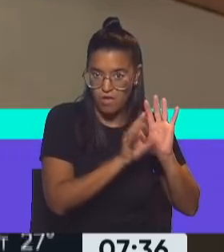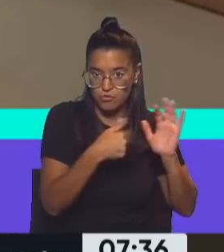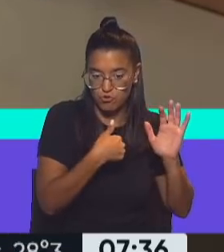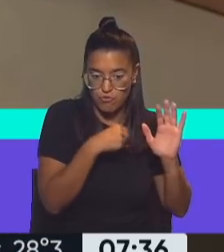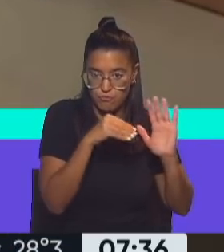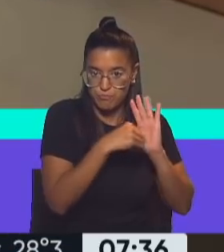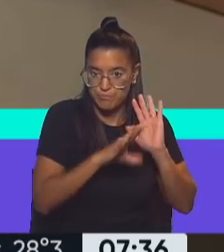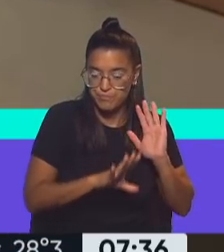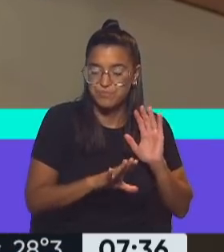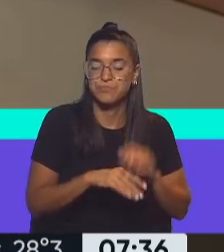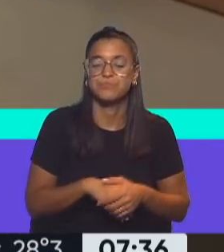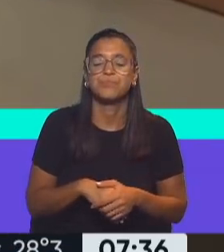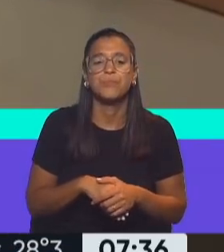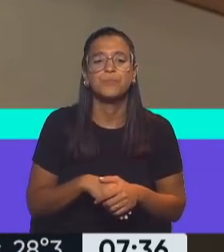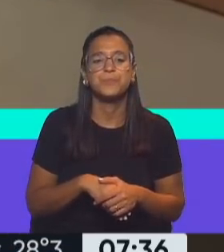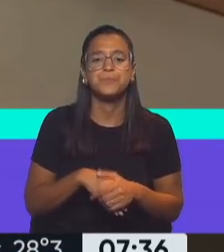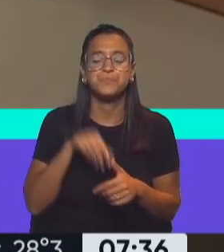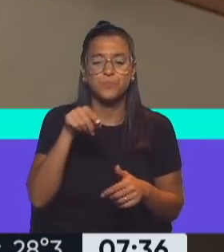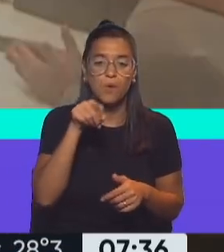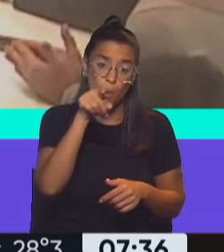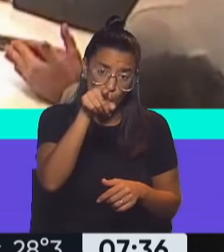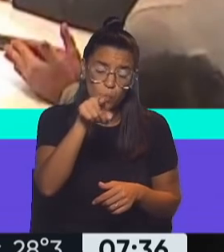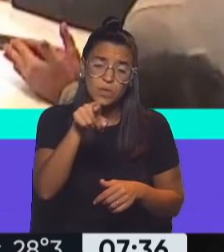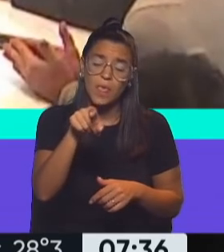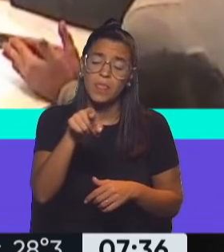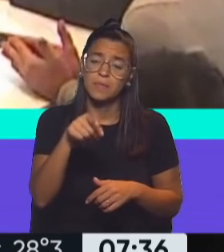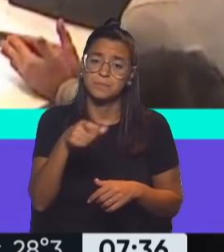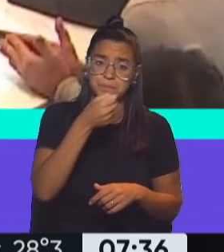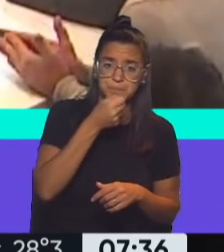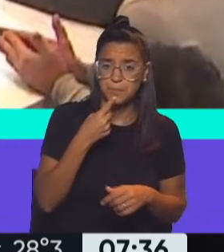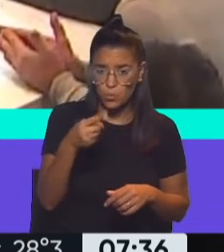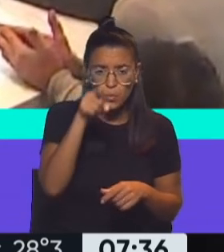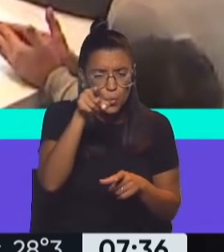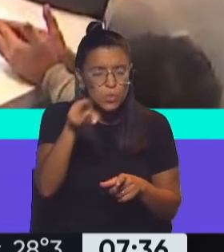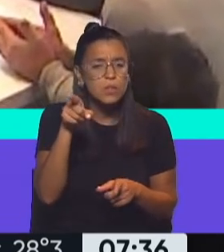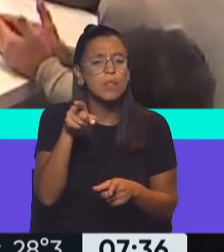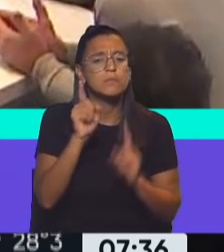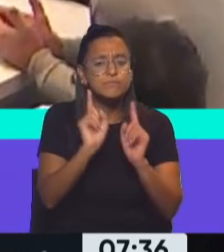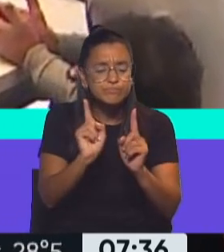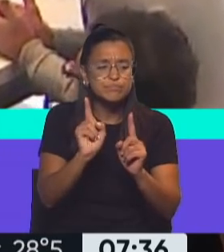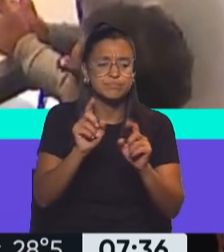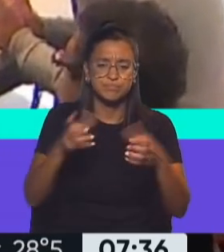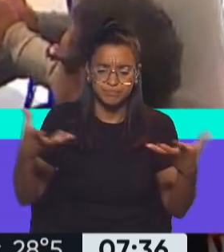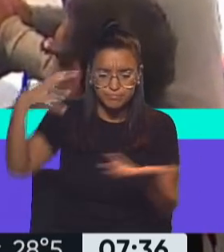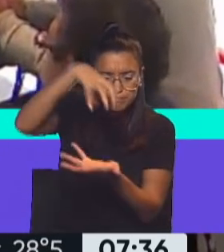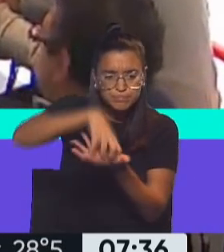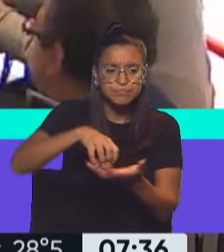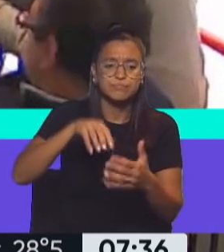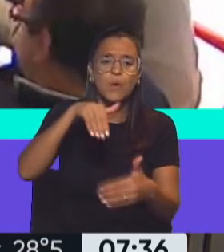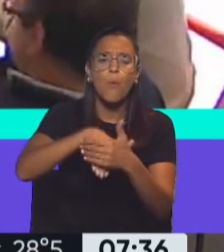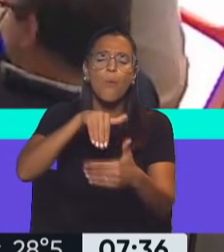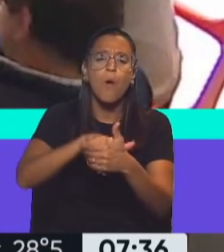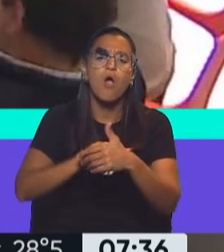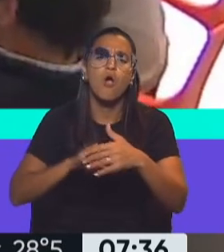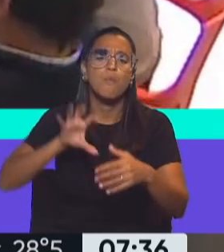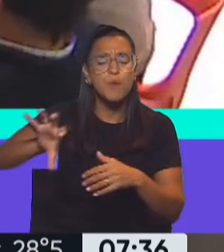Y en ese marco, doctor Vargas, ¿usted considera entonces que lo ocurrido allí en la sede porteña del Banco Provincia de la